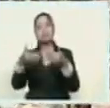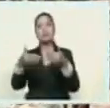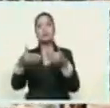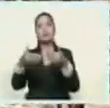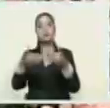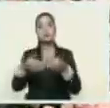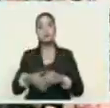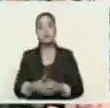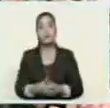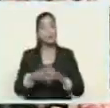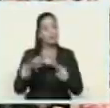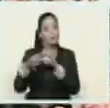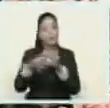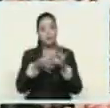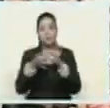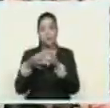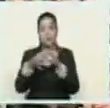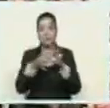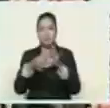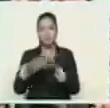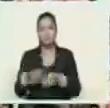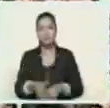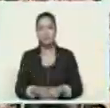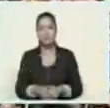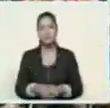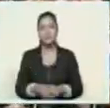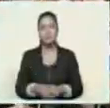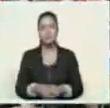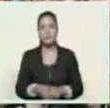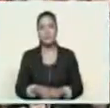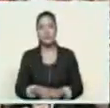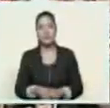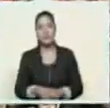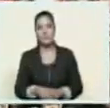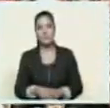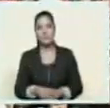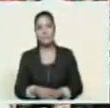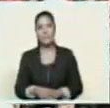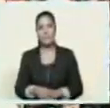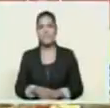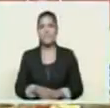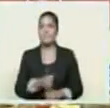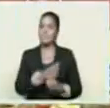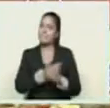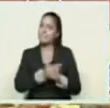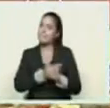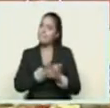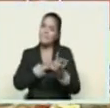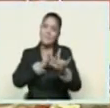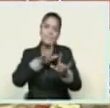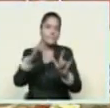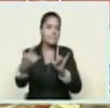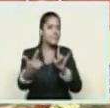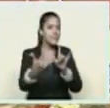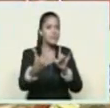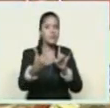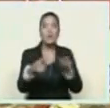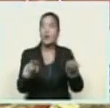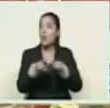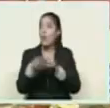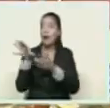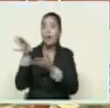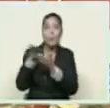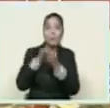de piel más unidos que nunca de piel llamándolos más que nunca en el ejemplo de